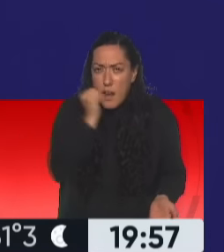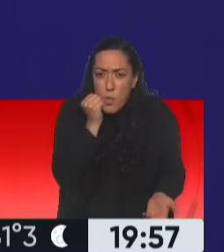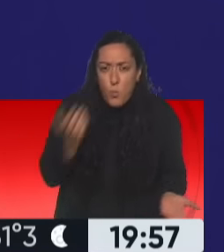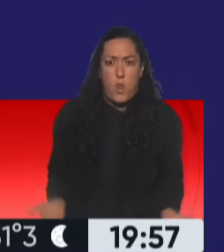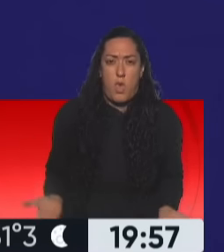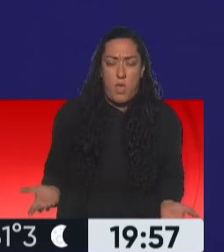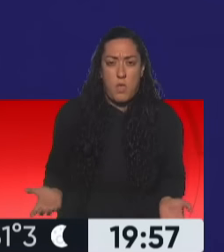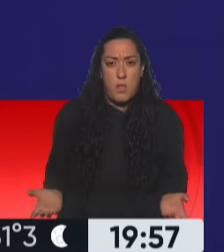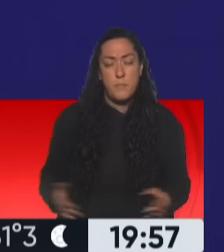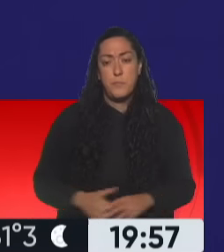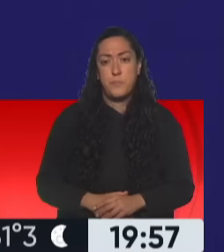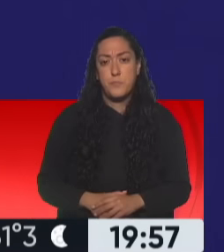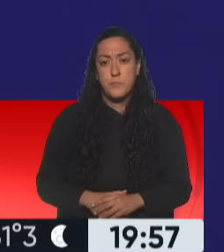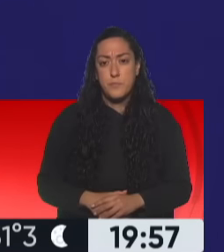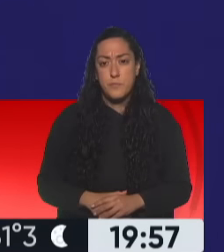básicamente,